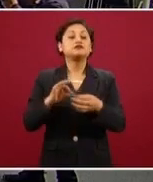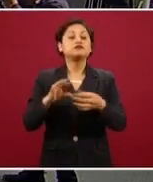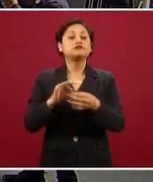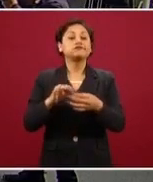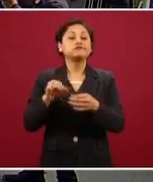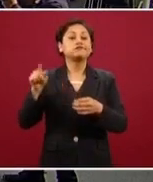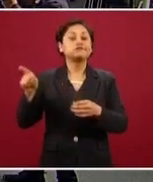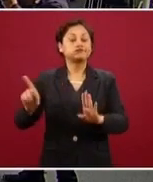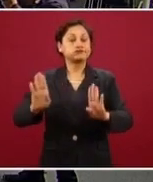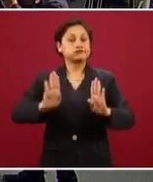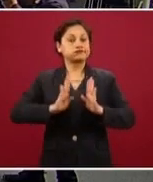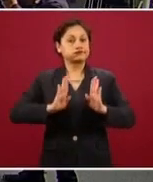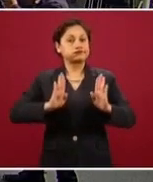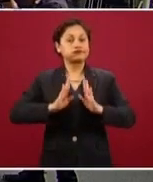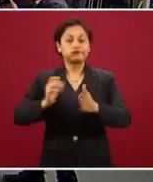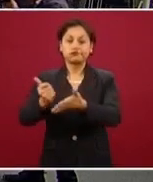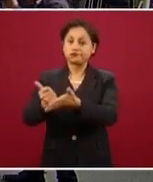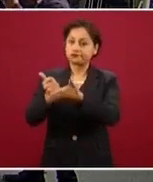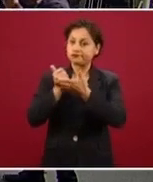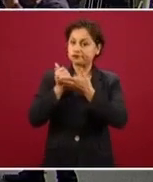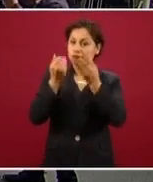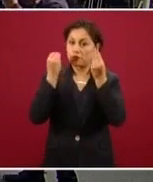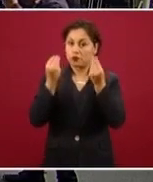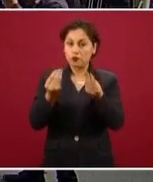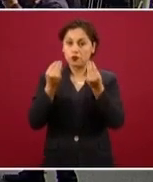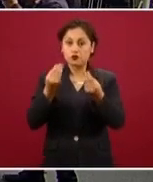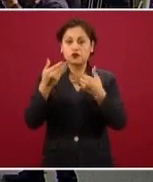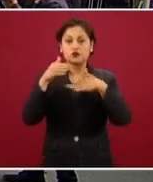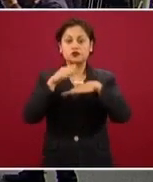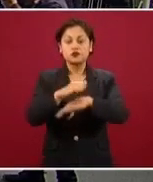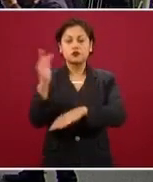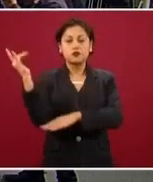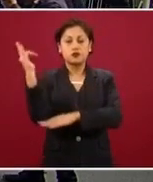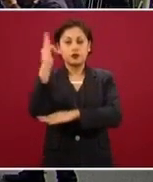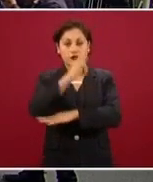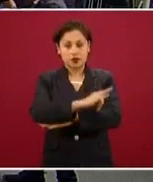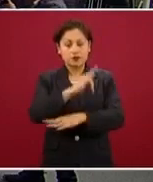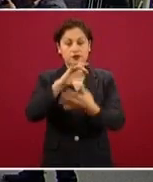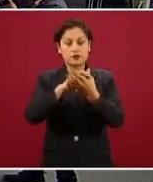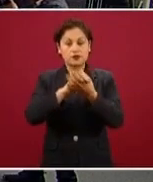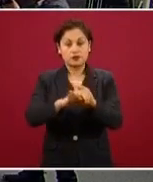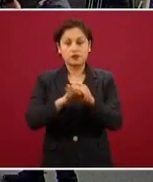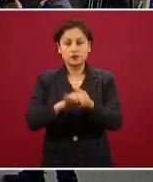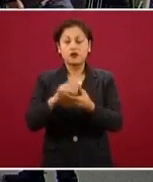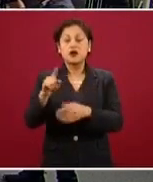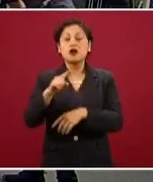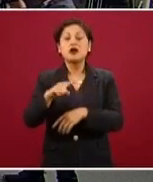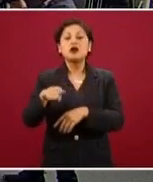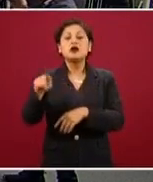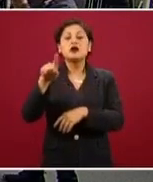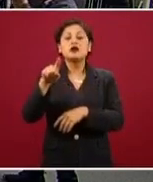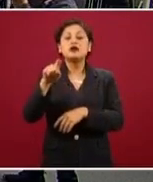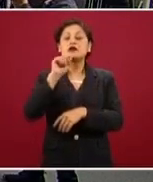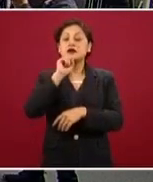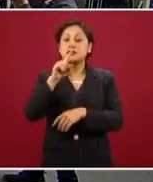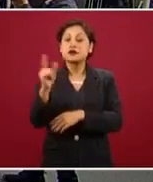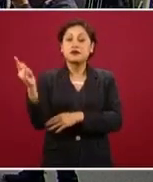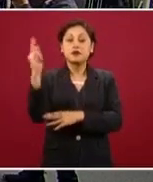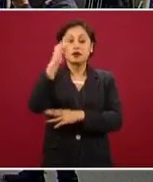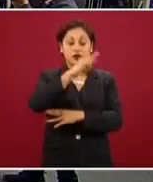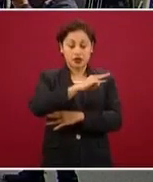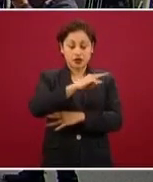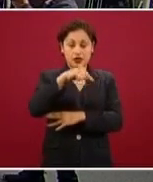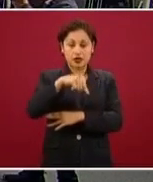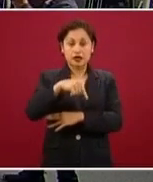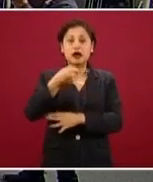que está relacionado con el avión, con toda la flotilla que manejaba